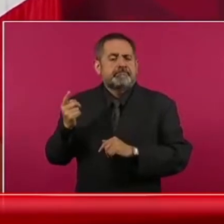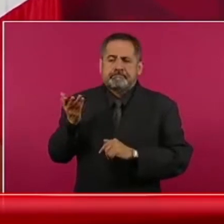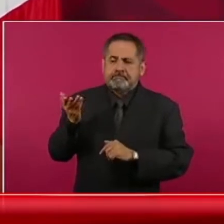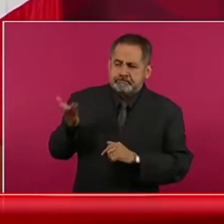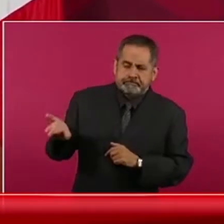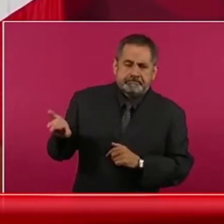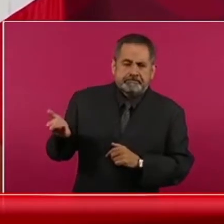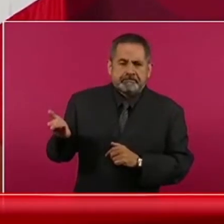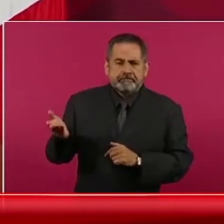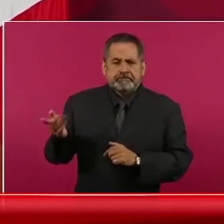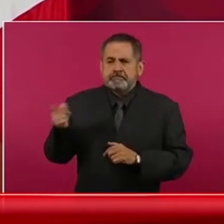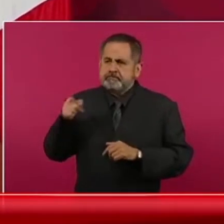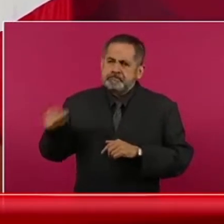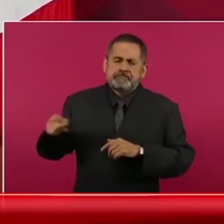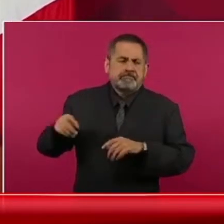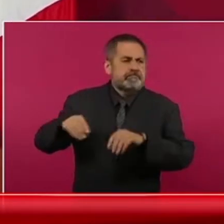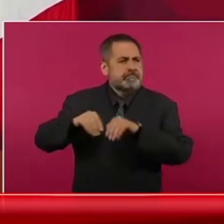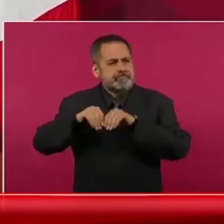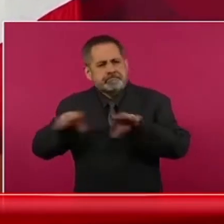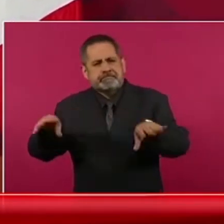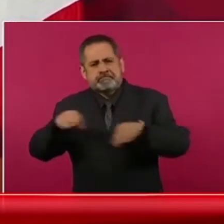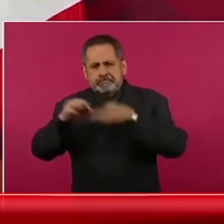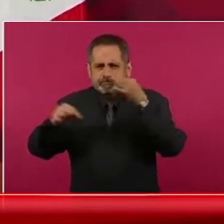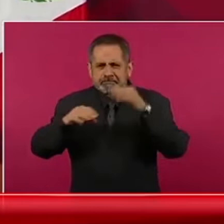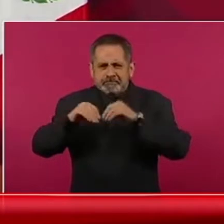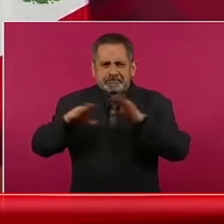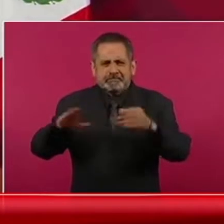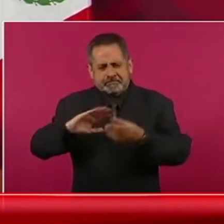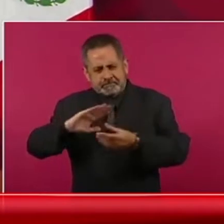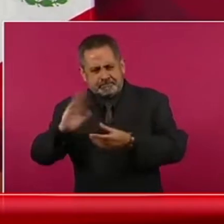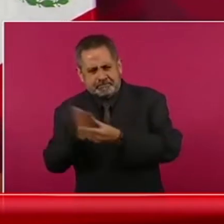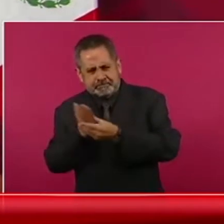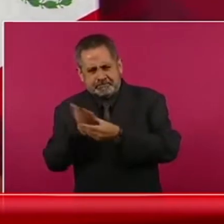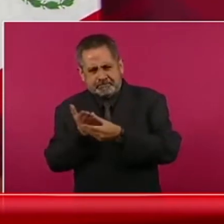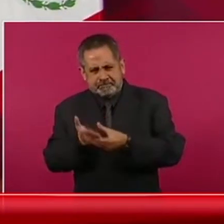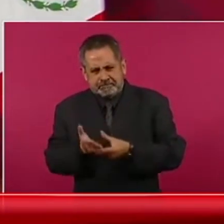que se dé a conocer el informe, los anexos,